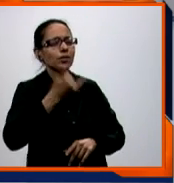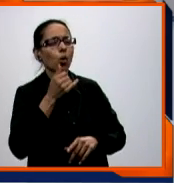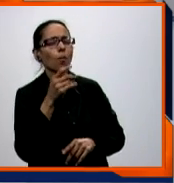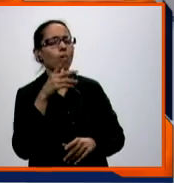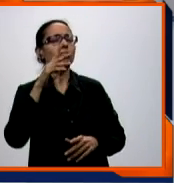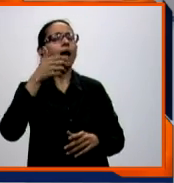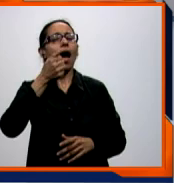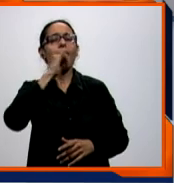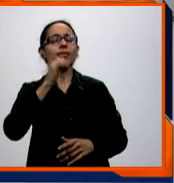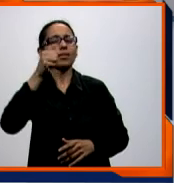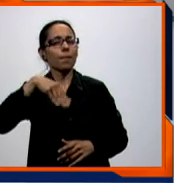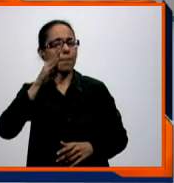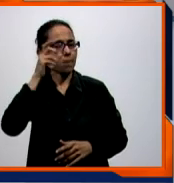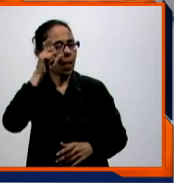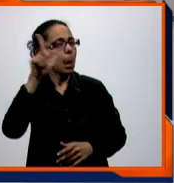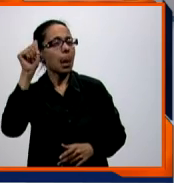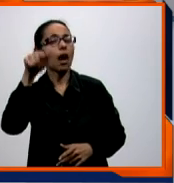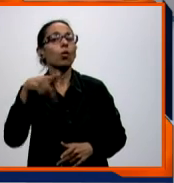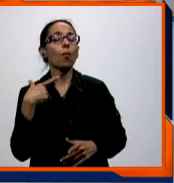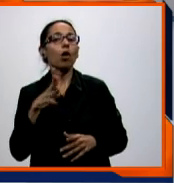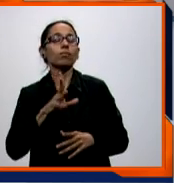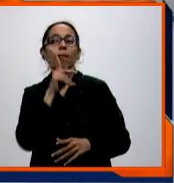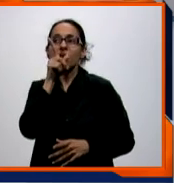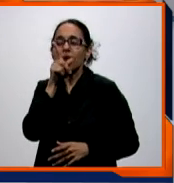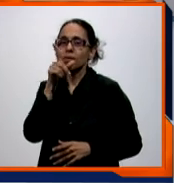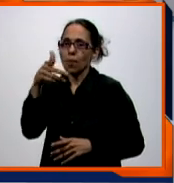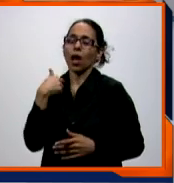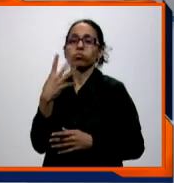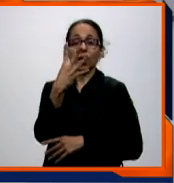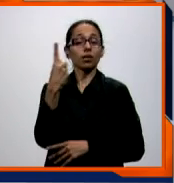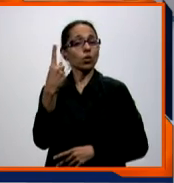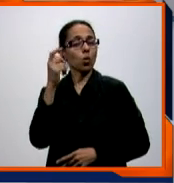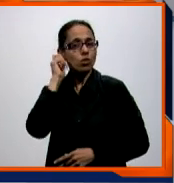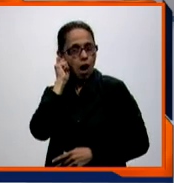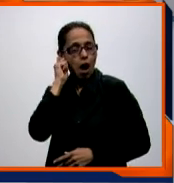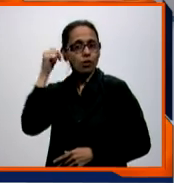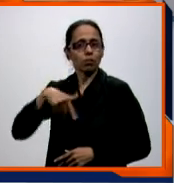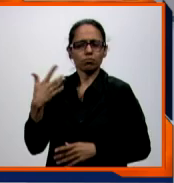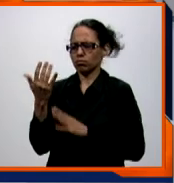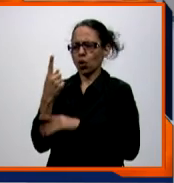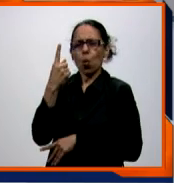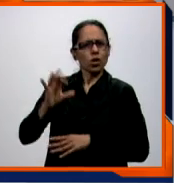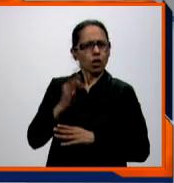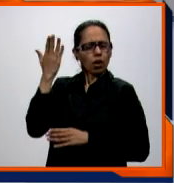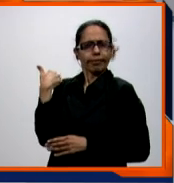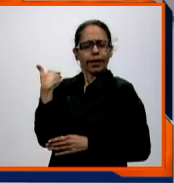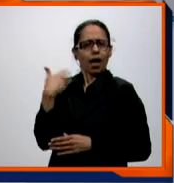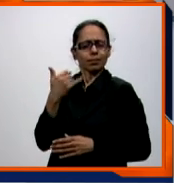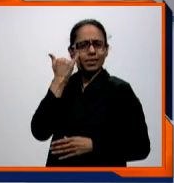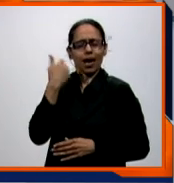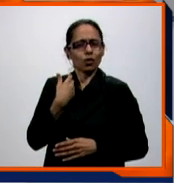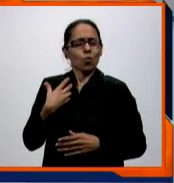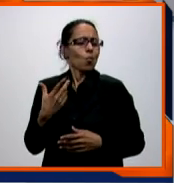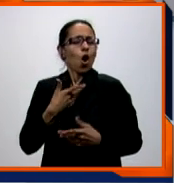Bazambera es referencia, ¿no? Máximo goleador de la historia de Almirante Brown. Uf. Y con 41 años, jugador que se ha retirado hace un año, está entrenando